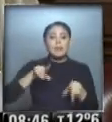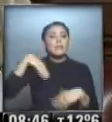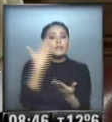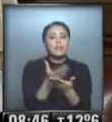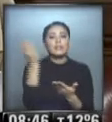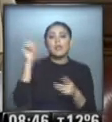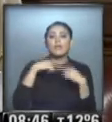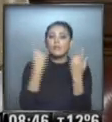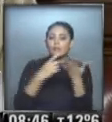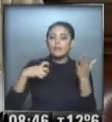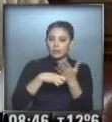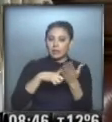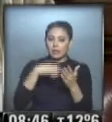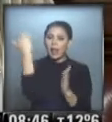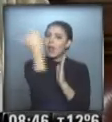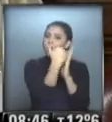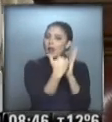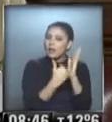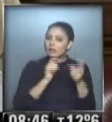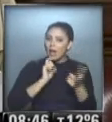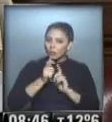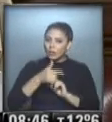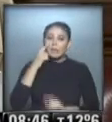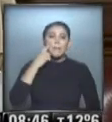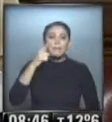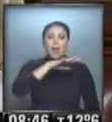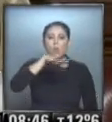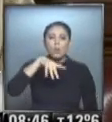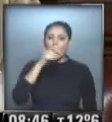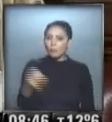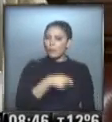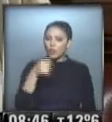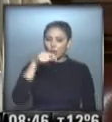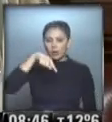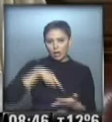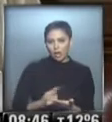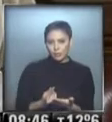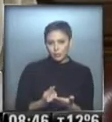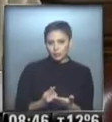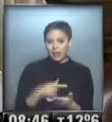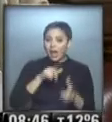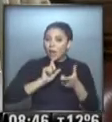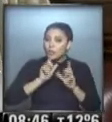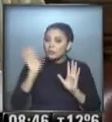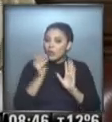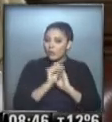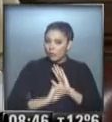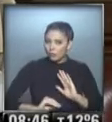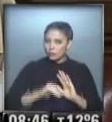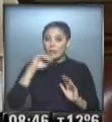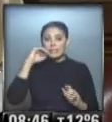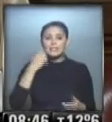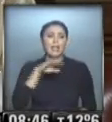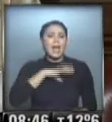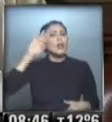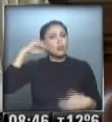Fiscalía Contravencional un listado actualizado de los 1000 prostíbulos que hay en la Ciudad de Buenos Aires para ver si, además de hacer actos